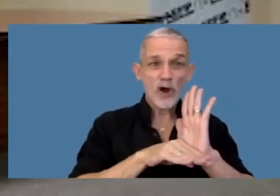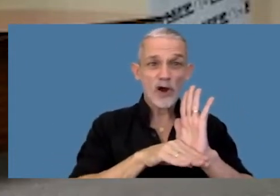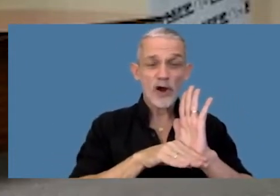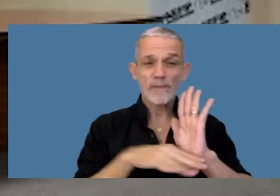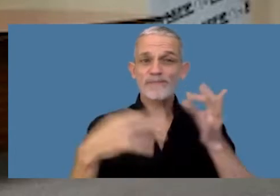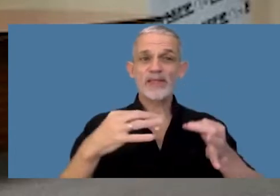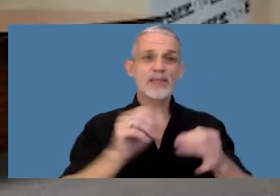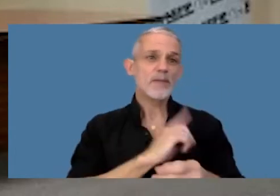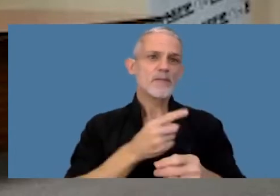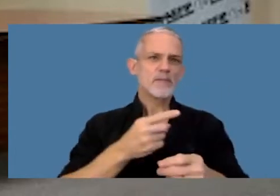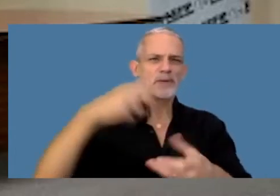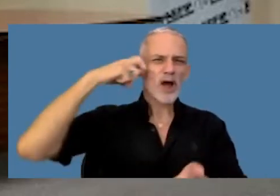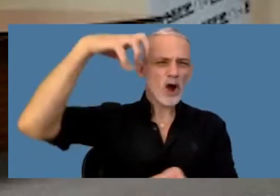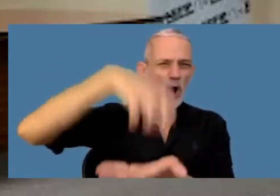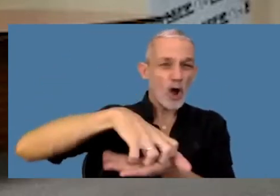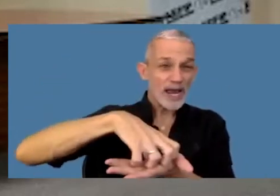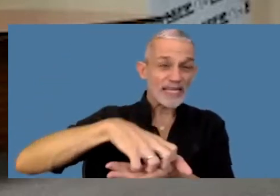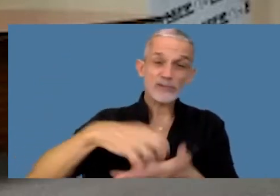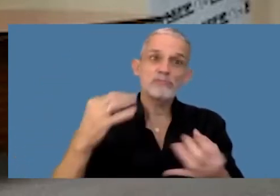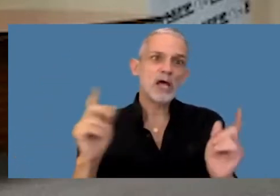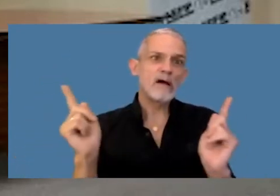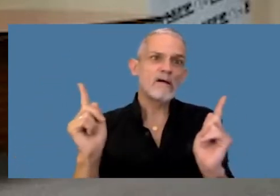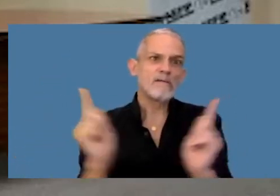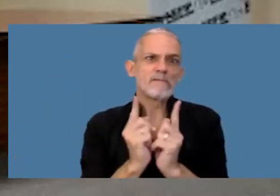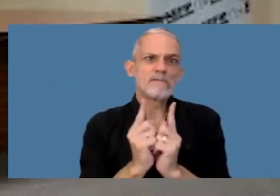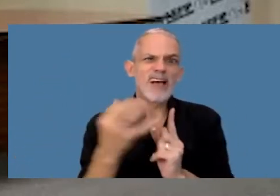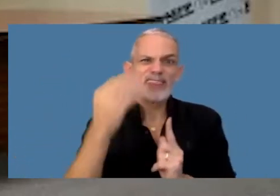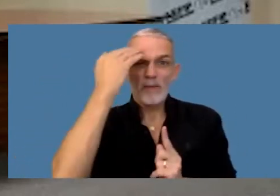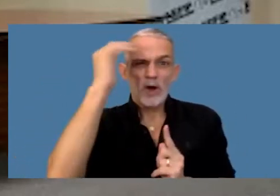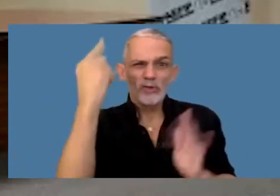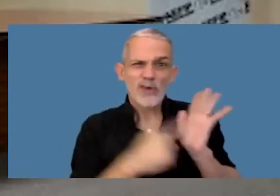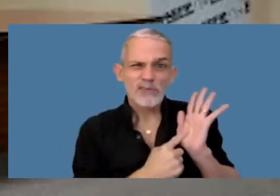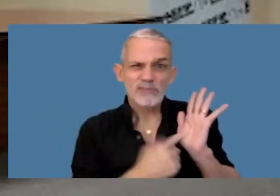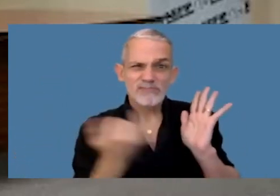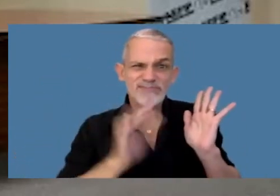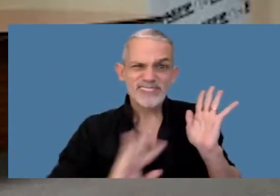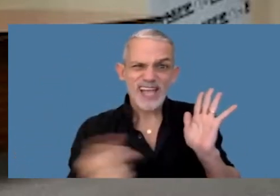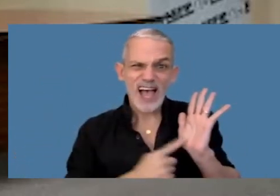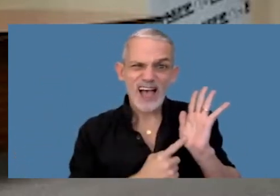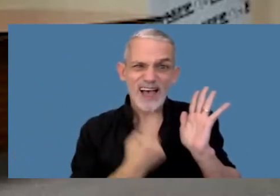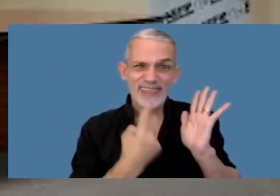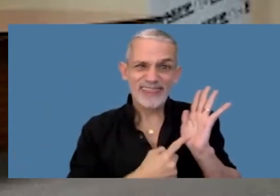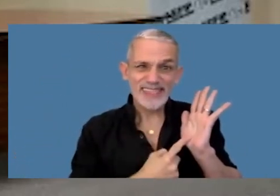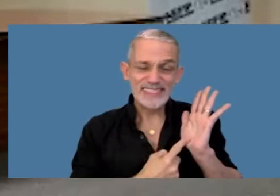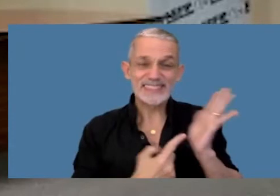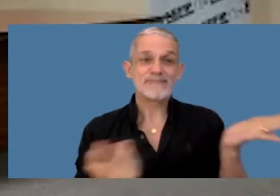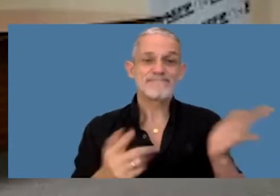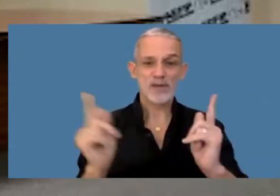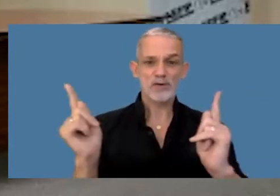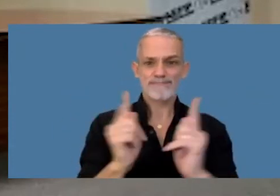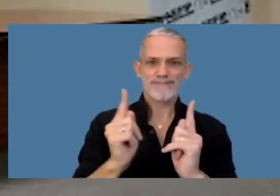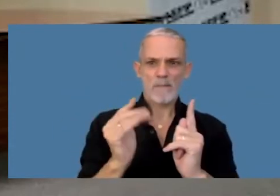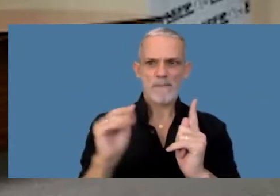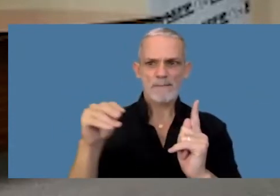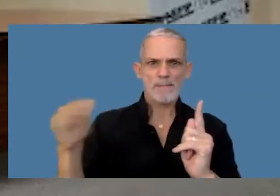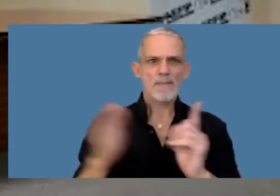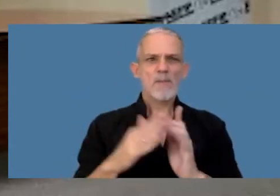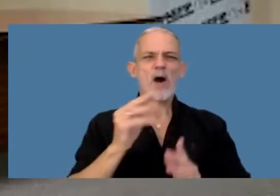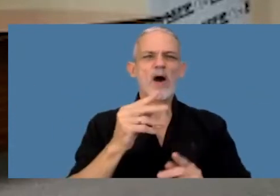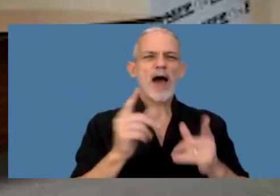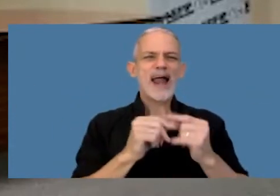Poder Legislativo está acotado. ¿Y por qué está acotado? Está acotado porque el artículo